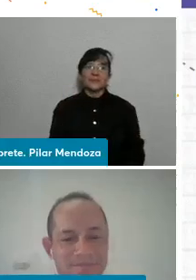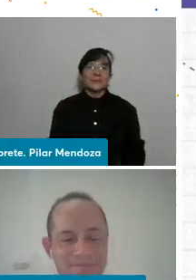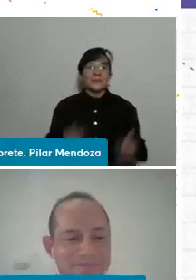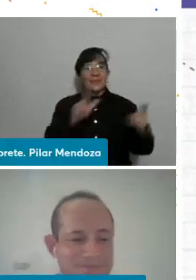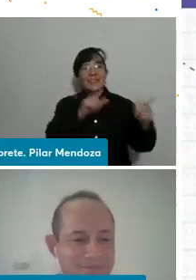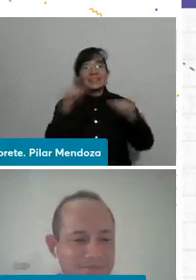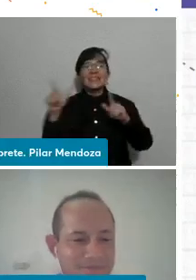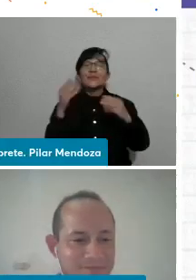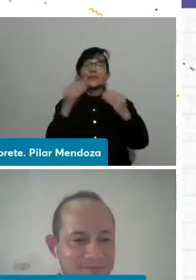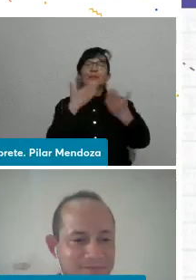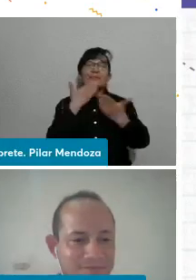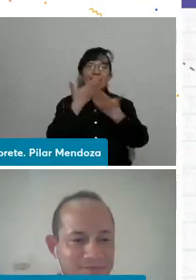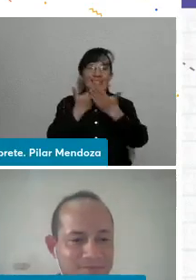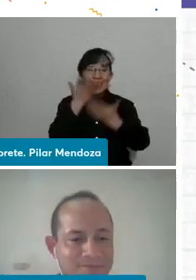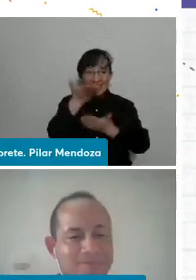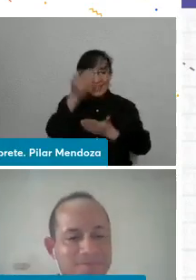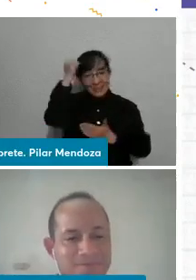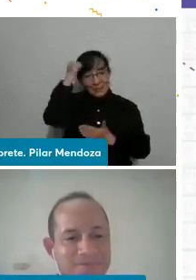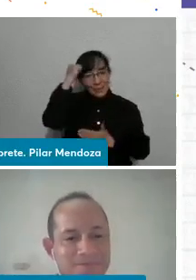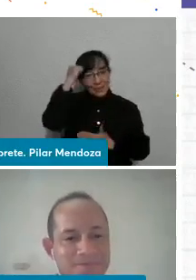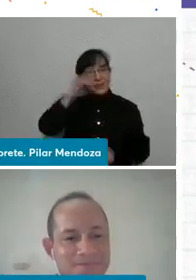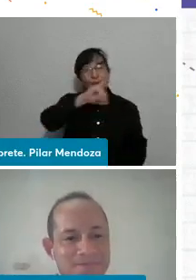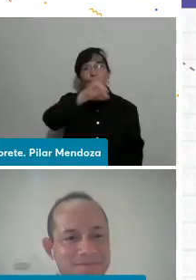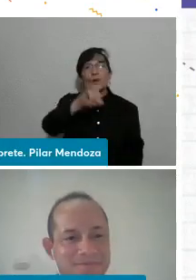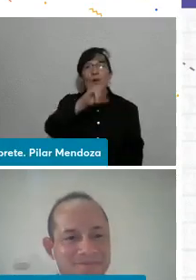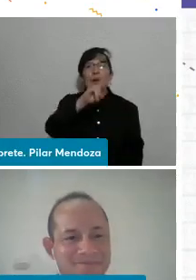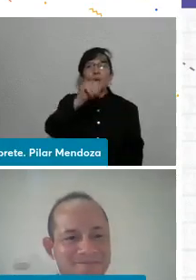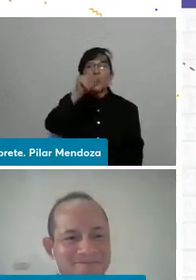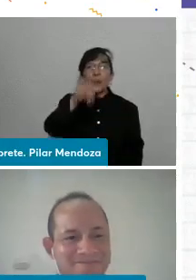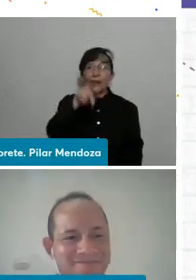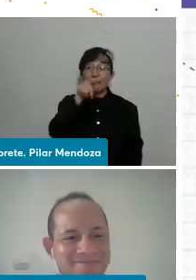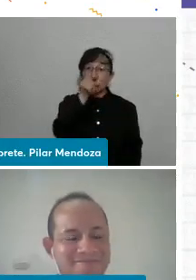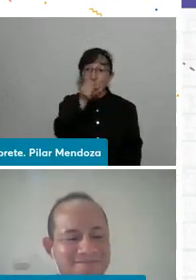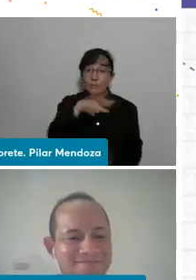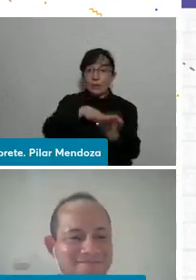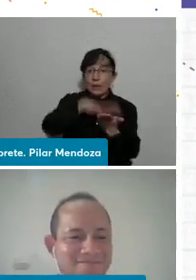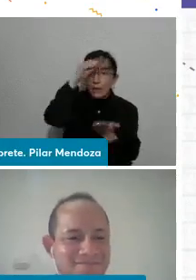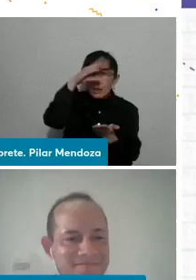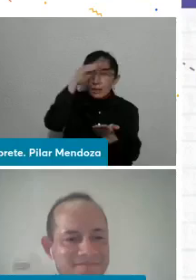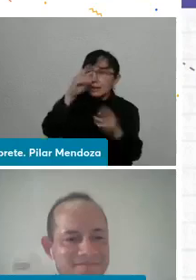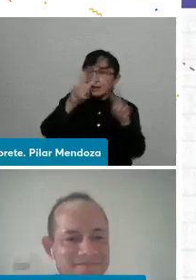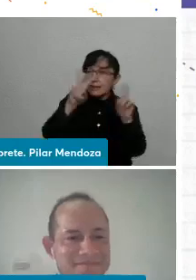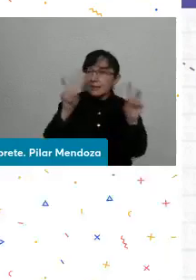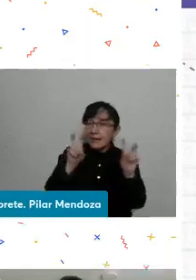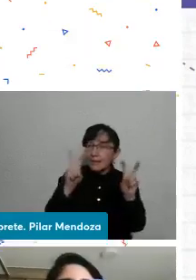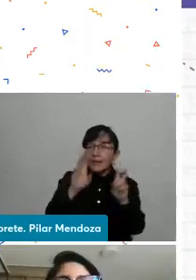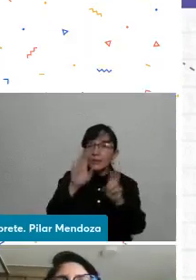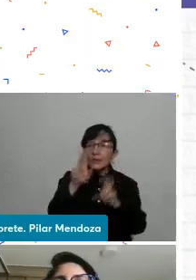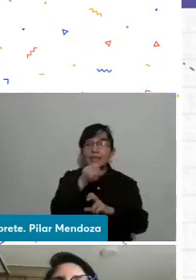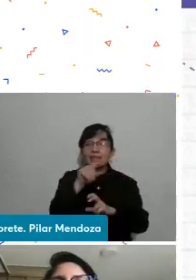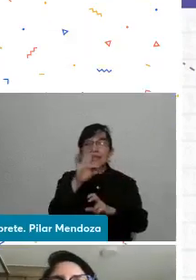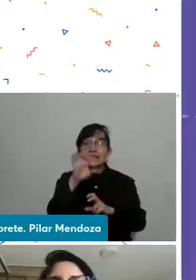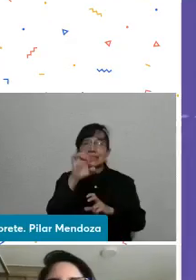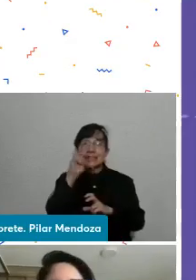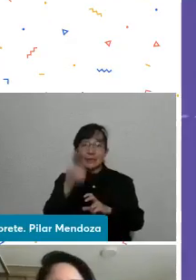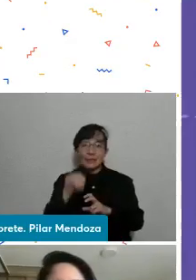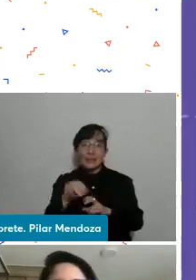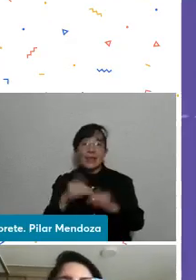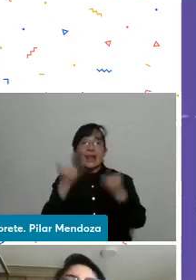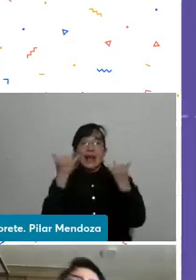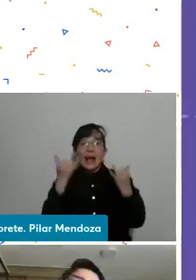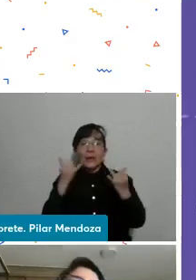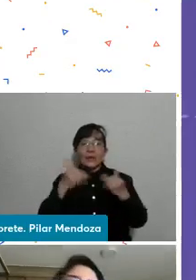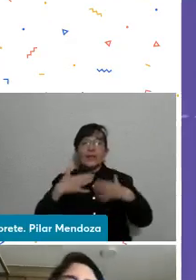Listo, muchísimas gracias, profe Juan Pablo, que nos habló de aprendizaje STEM. Vamos a continuar hablando un poquito de realidad